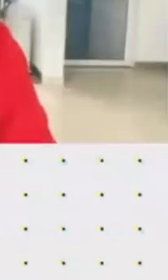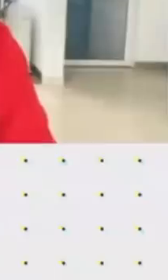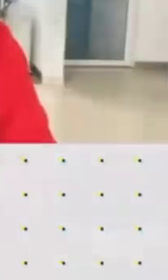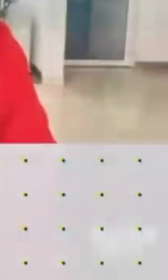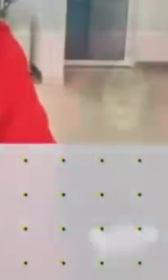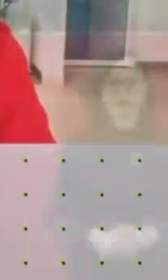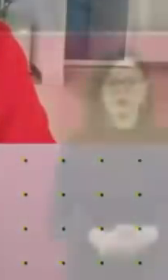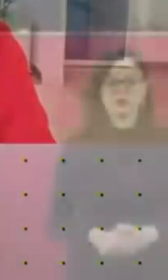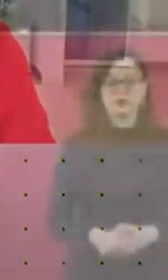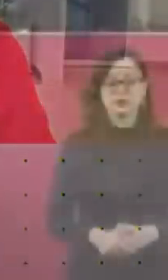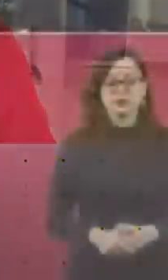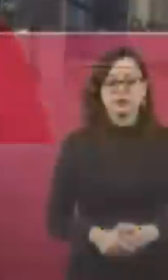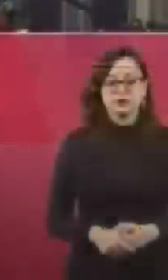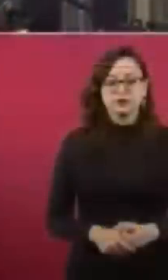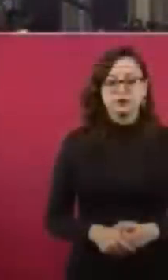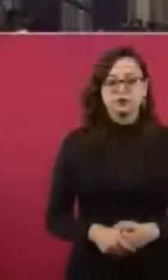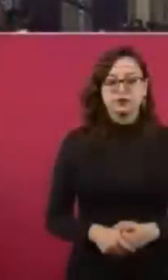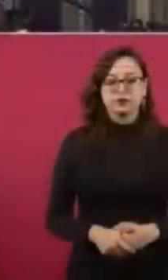Pues muy bien,